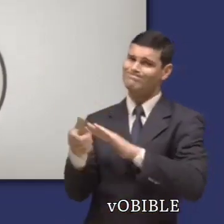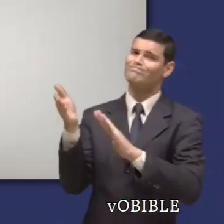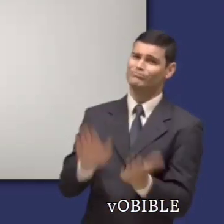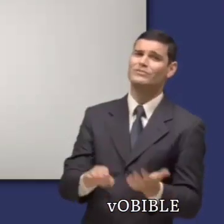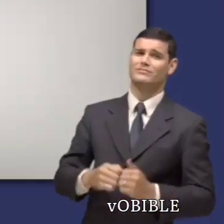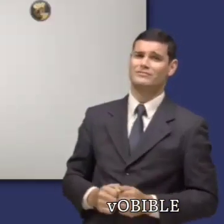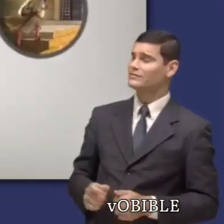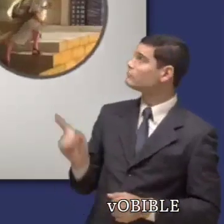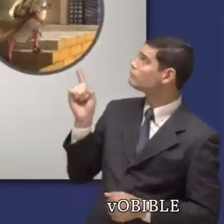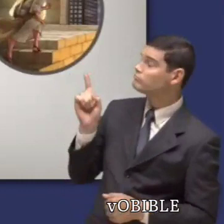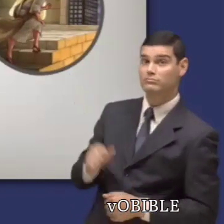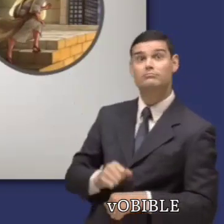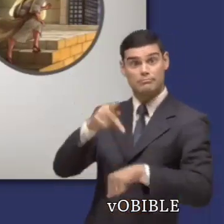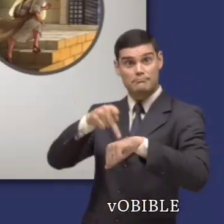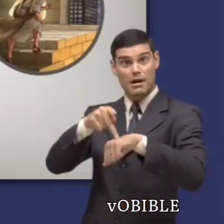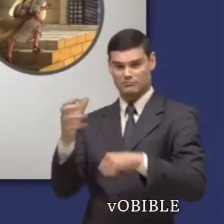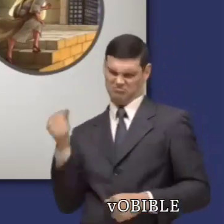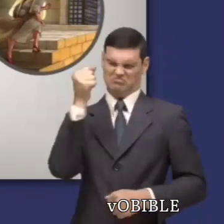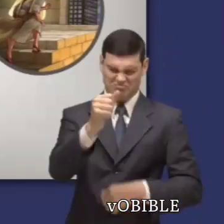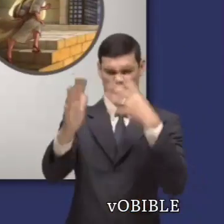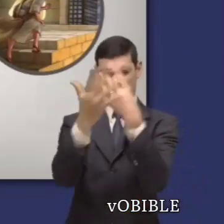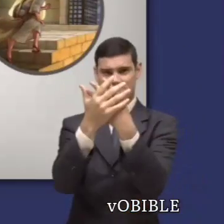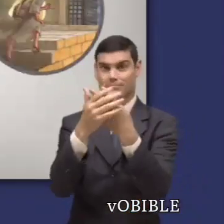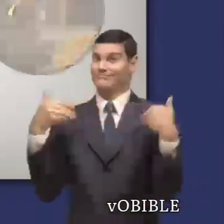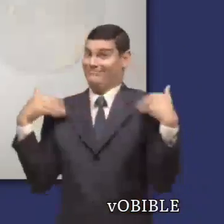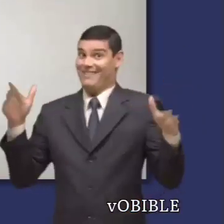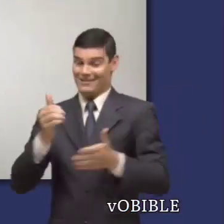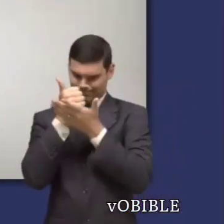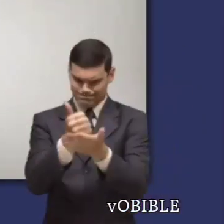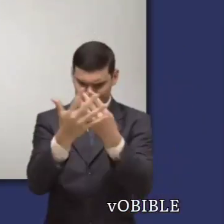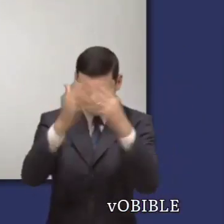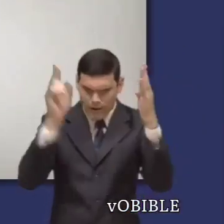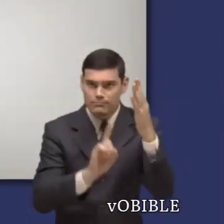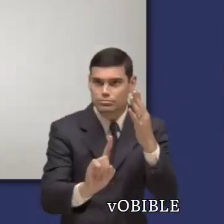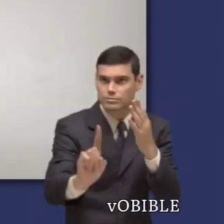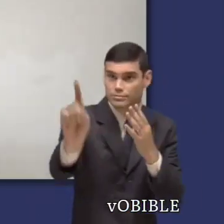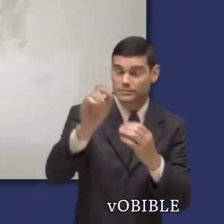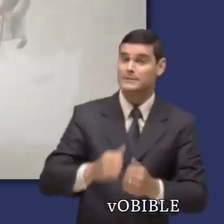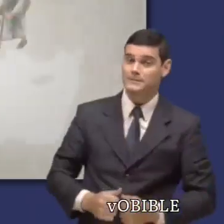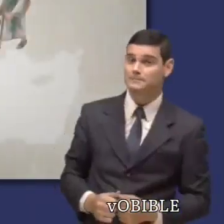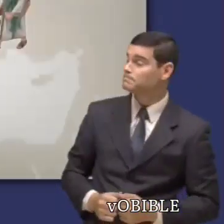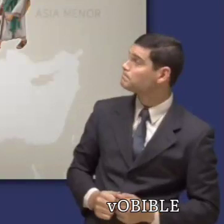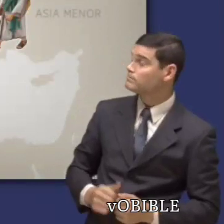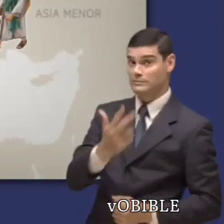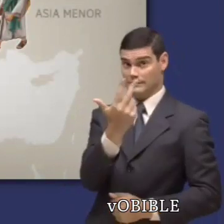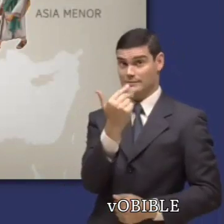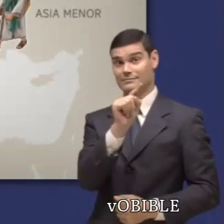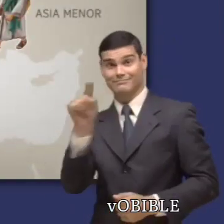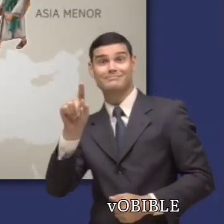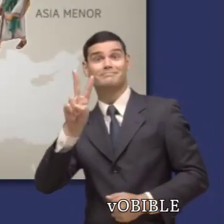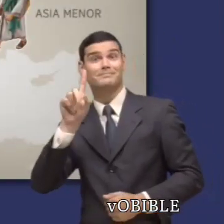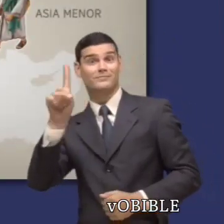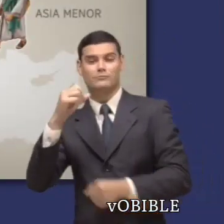y encarcela a Pedro, que después es liberado por un ángel. Los capítulos 13 a 21 narran los 3